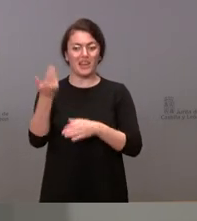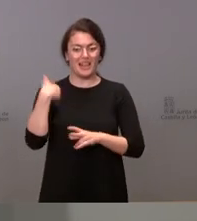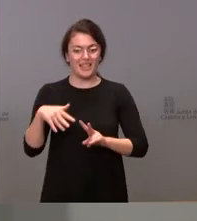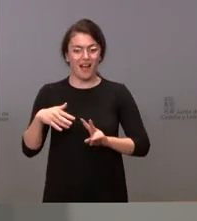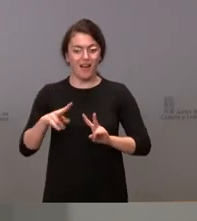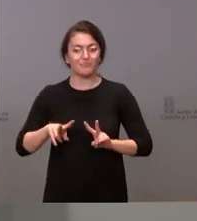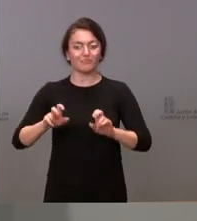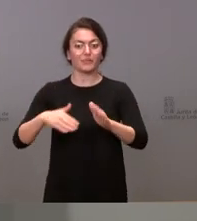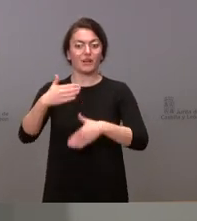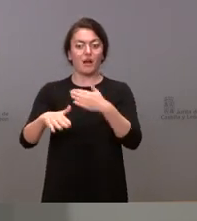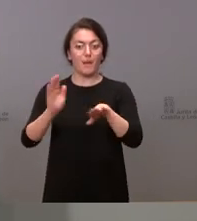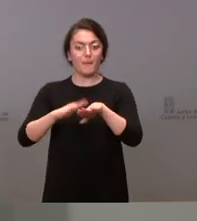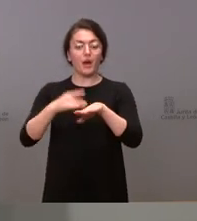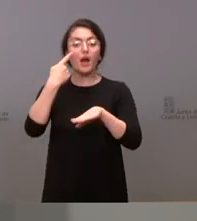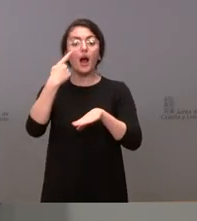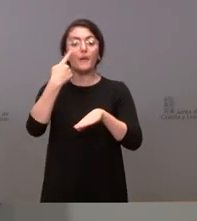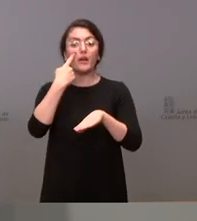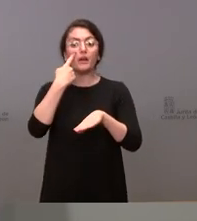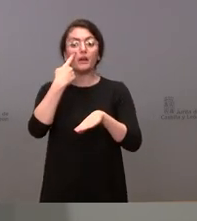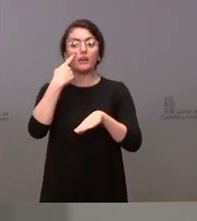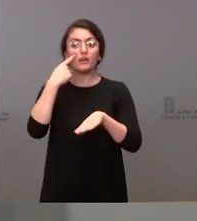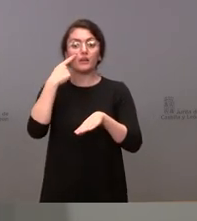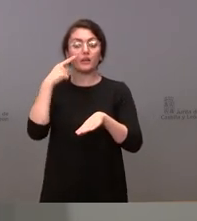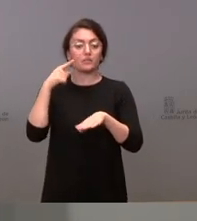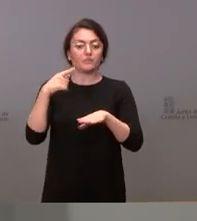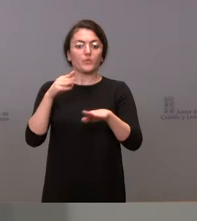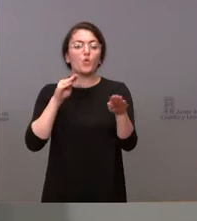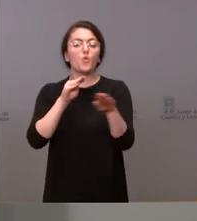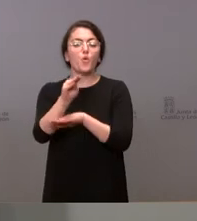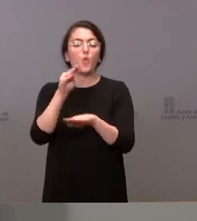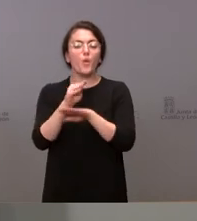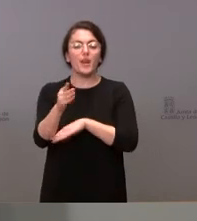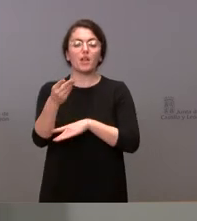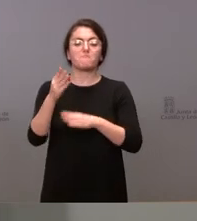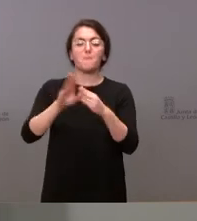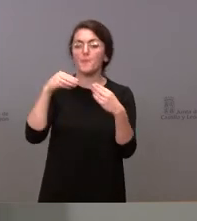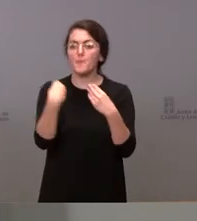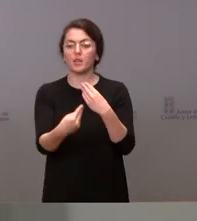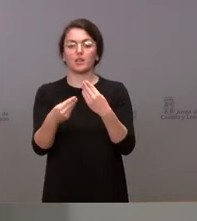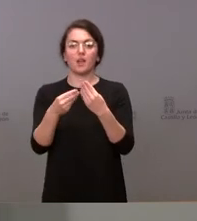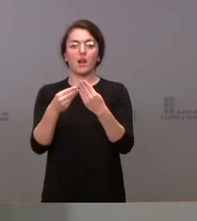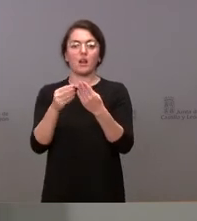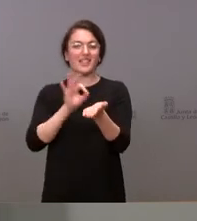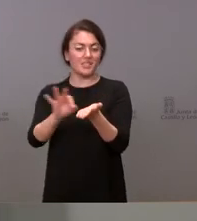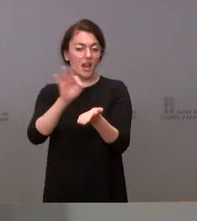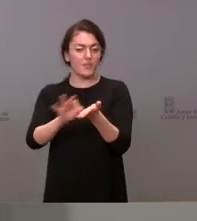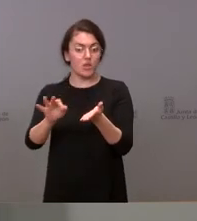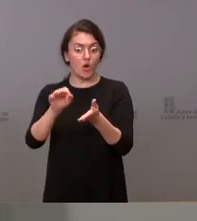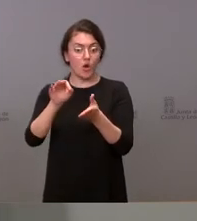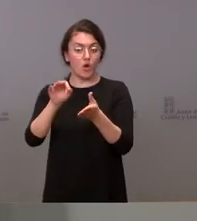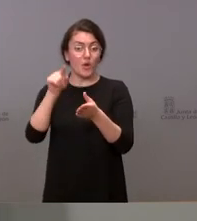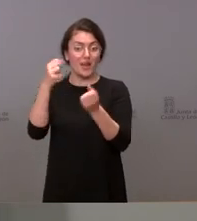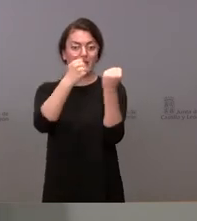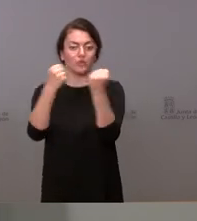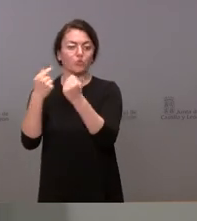las responsabilidades que tiene que cubrir de material de prestación de servicios la concesionaria, porque hay